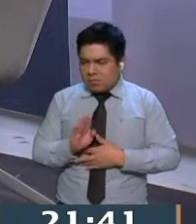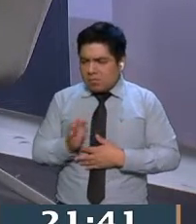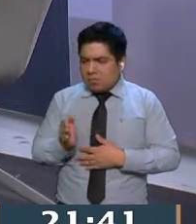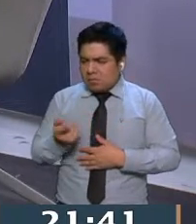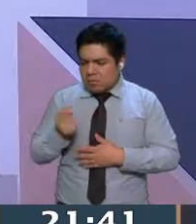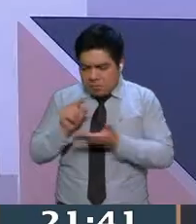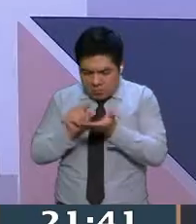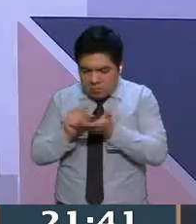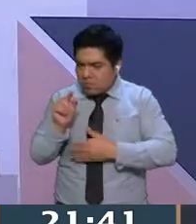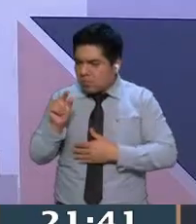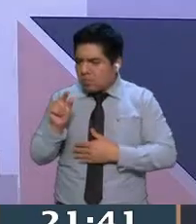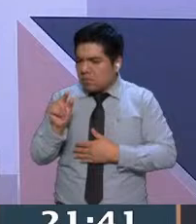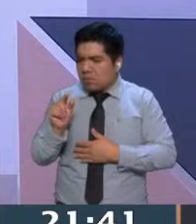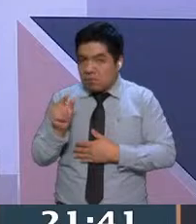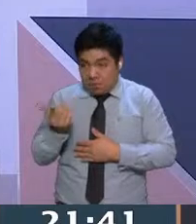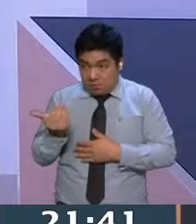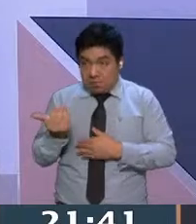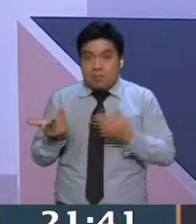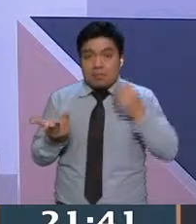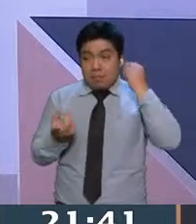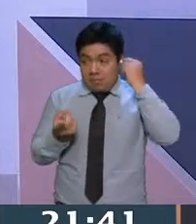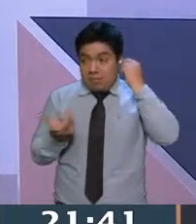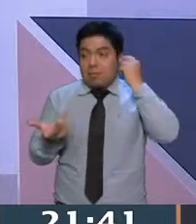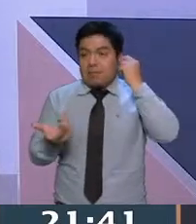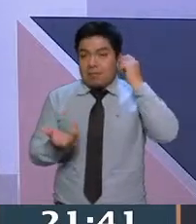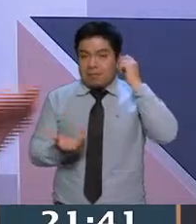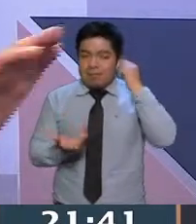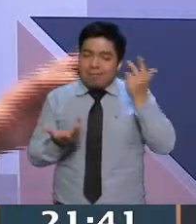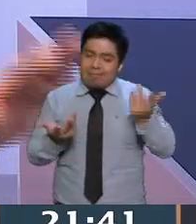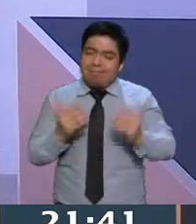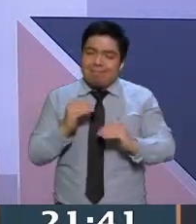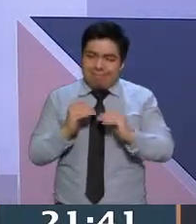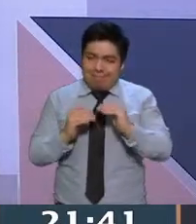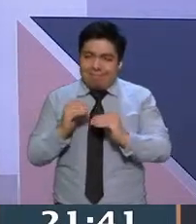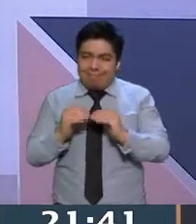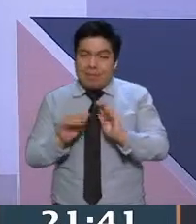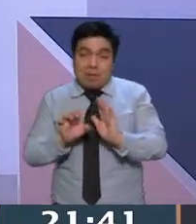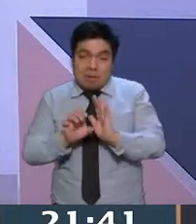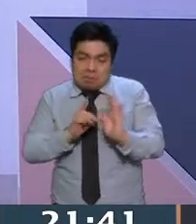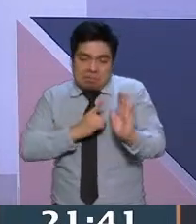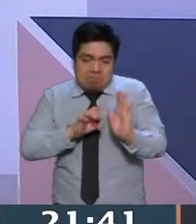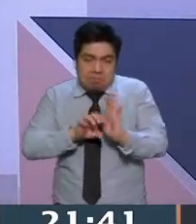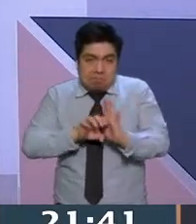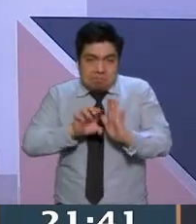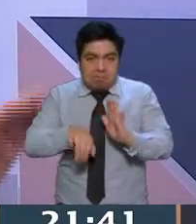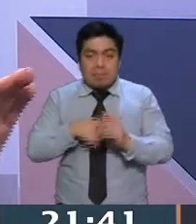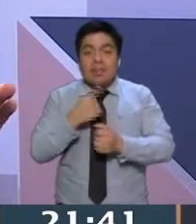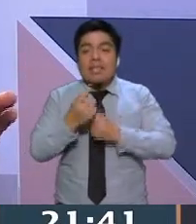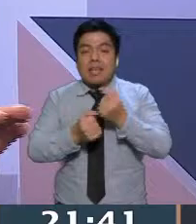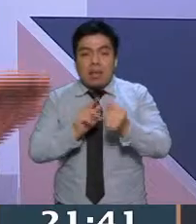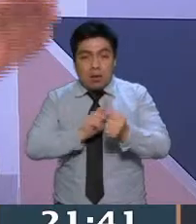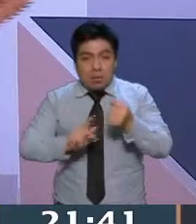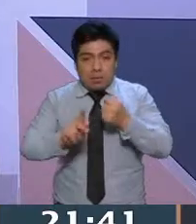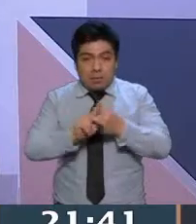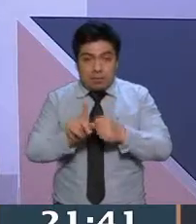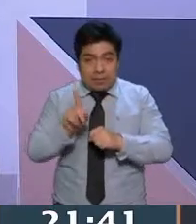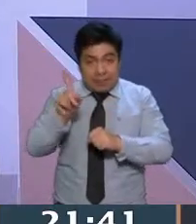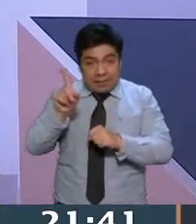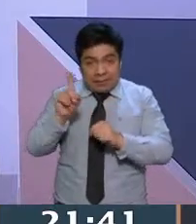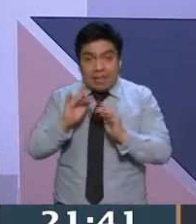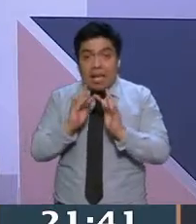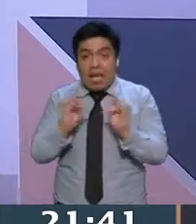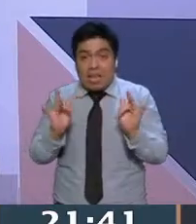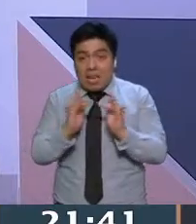ver, consíganlos, ¿no? Sí. A ver, quiero ver. Lo cual sigue siendo muy alto. Nada más te doy un ejemplo. Hay países como en Francia donde ese